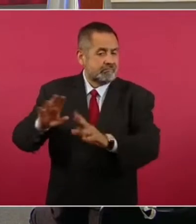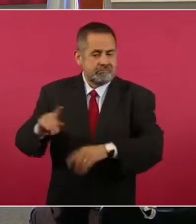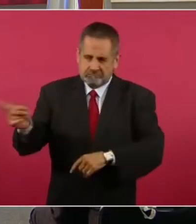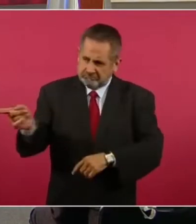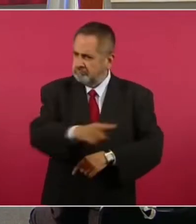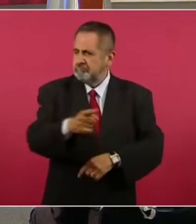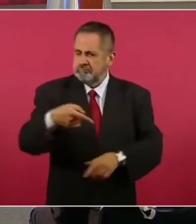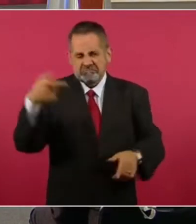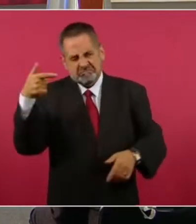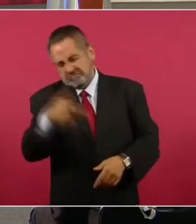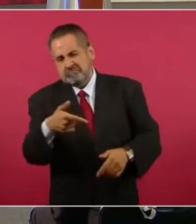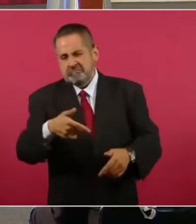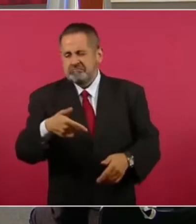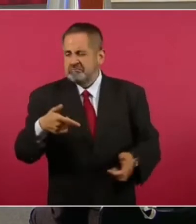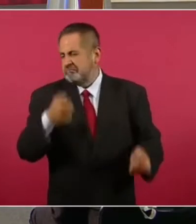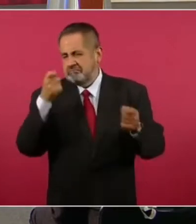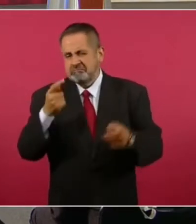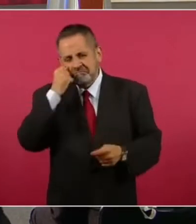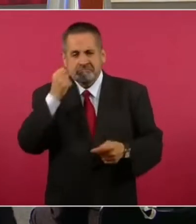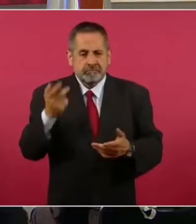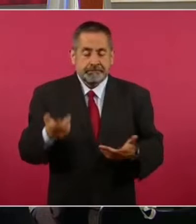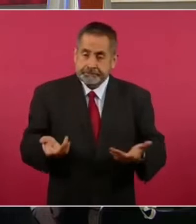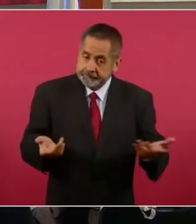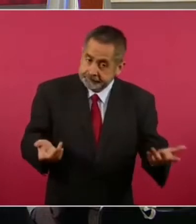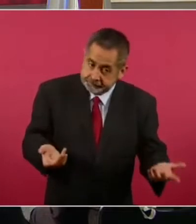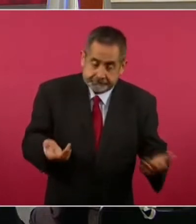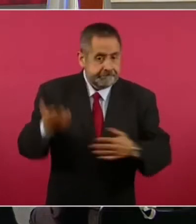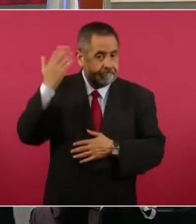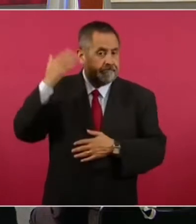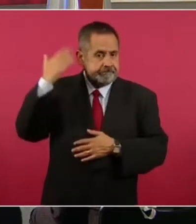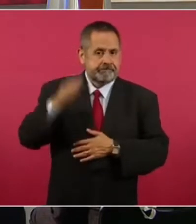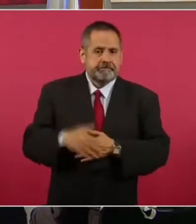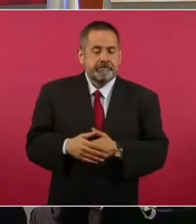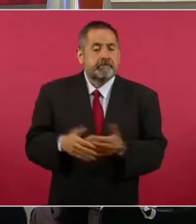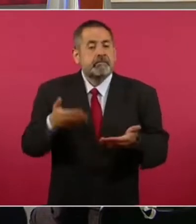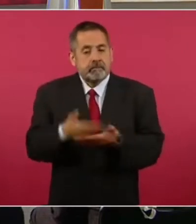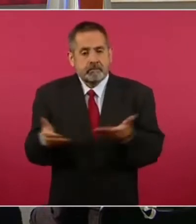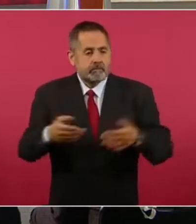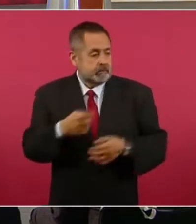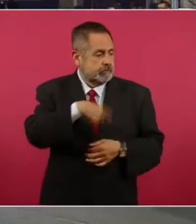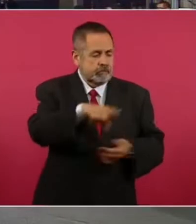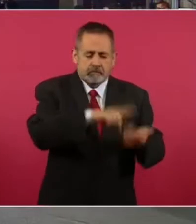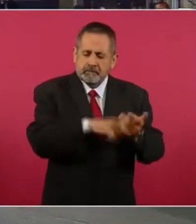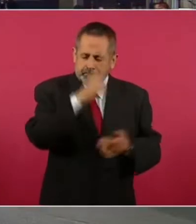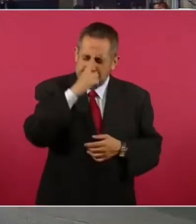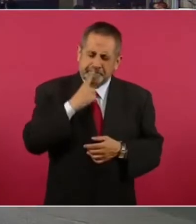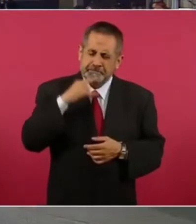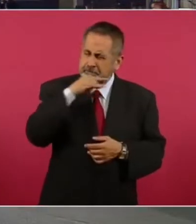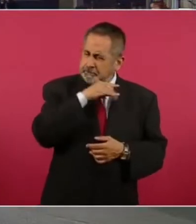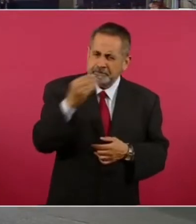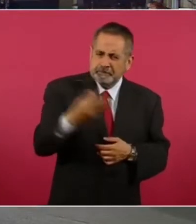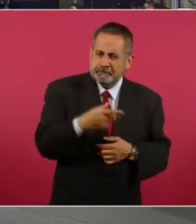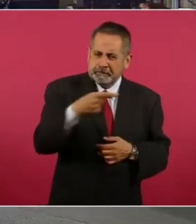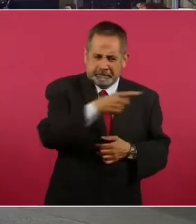Pues eso era lo que sucedía. Y ahora, con un nivel de cinismo